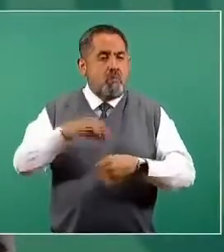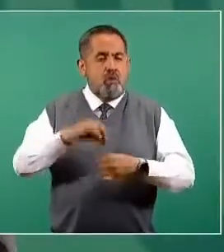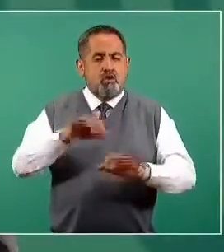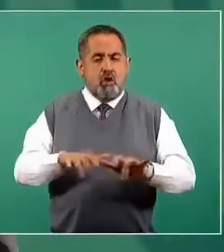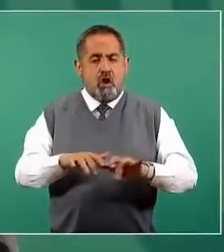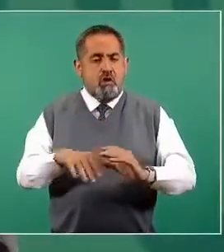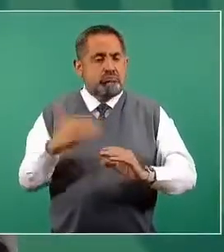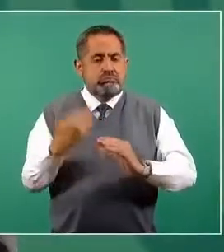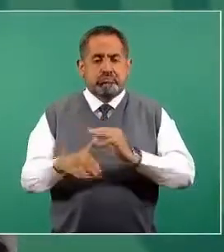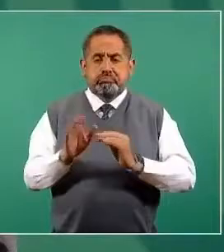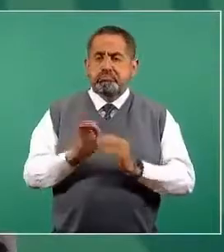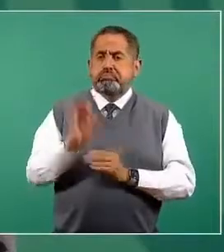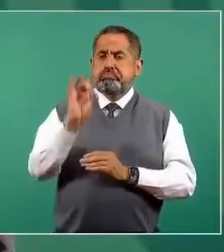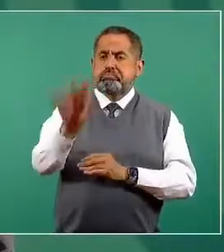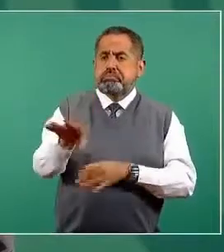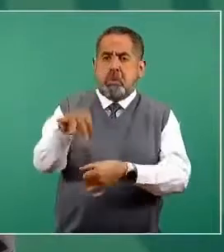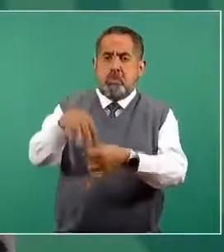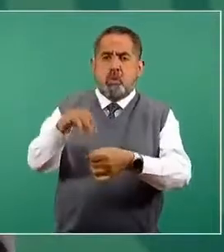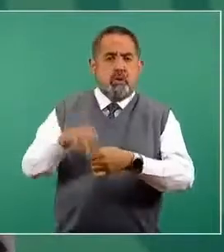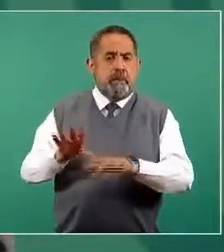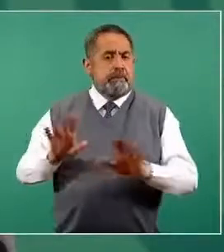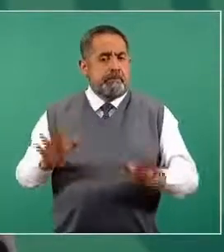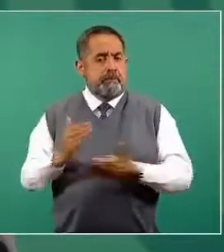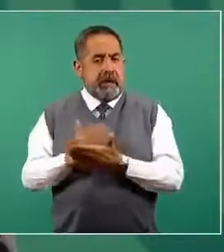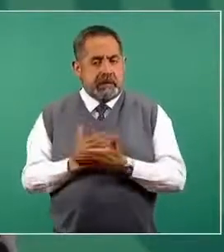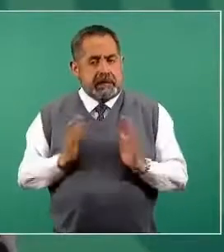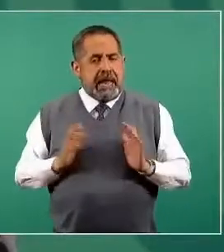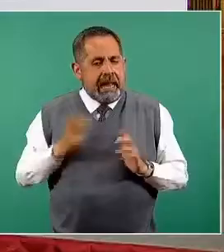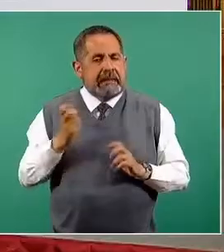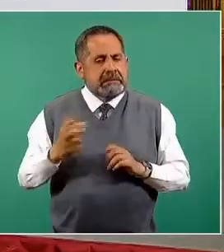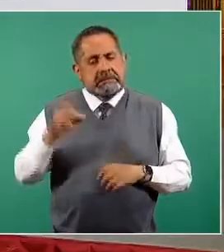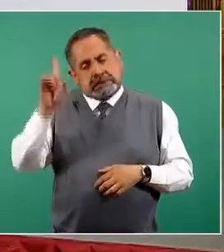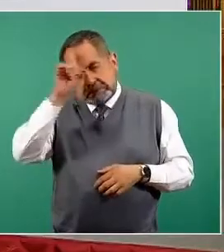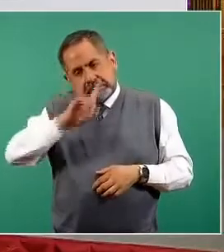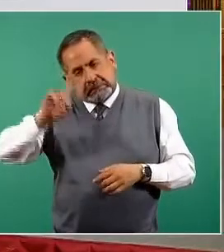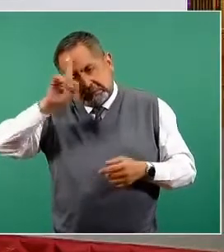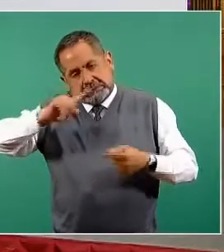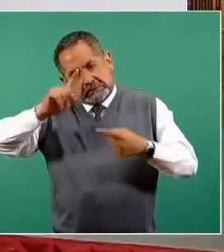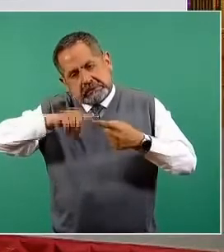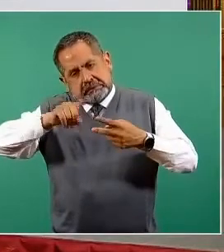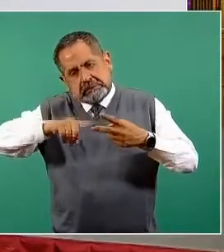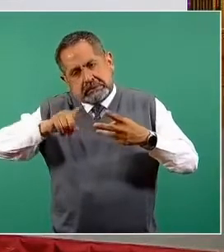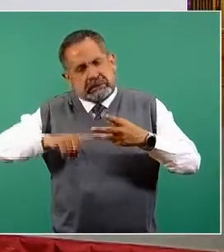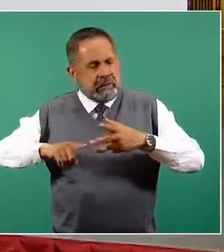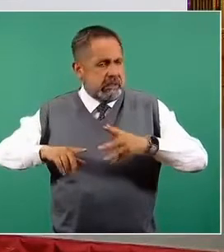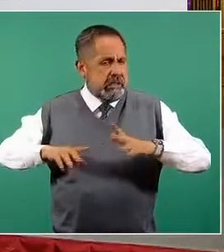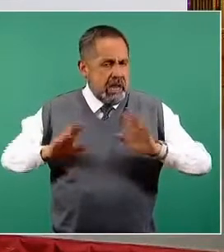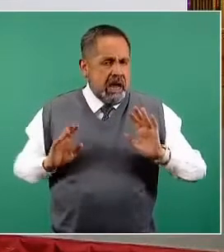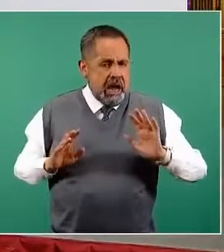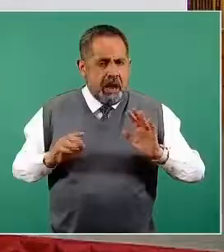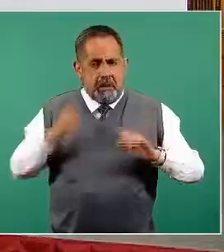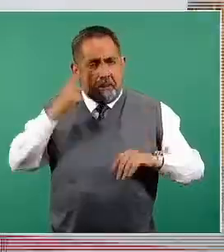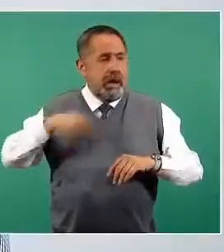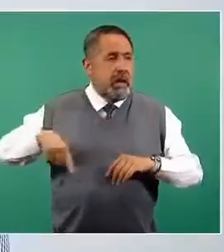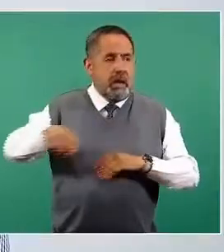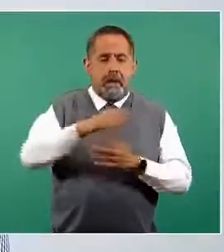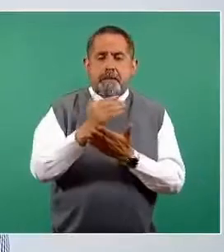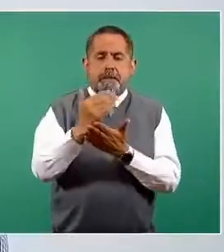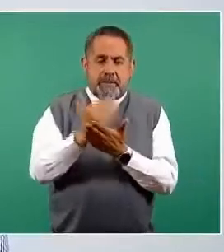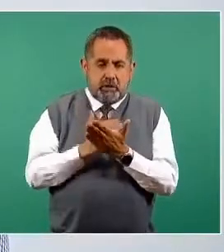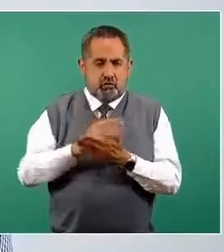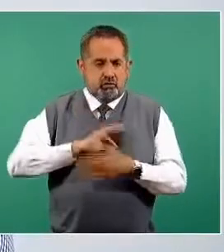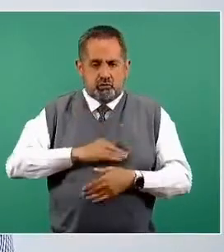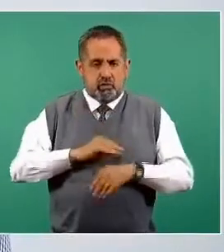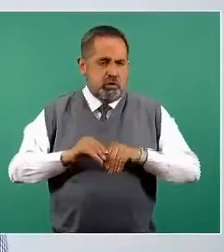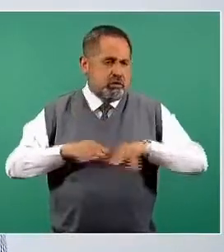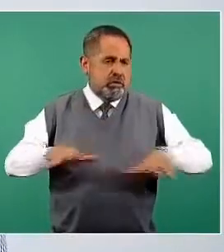sistemas informáticos, y obviamente son una serie de recomendaciones que van dirigidas a disminuir la probabilidad de